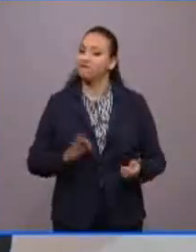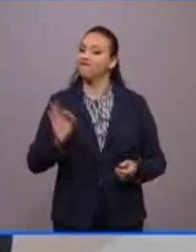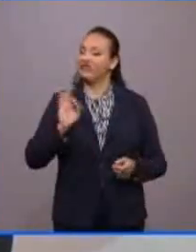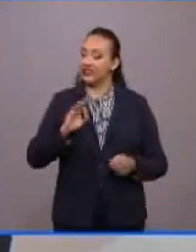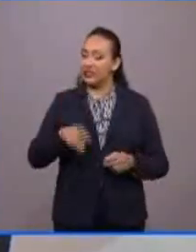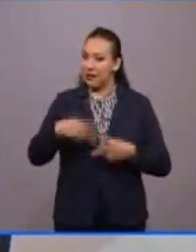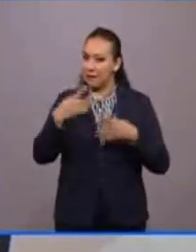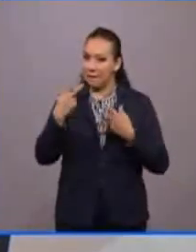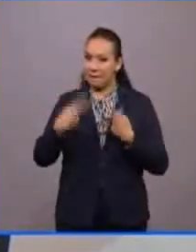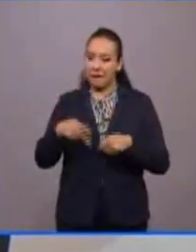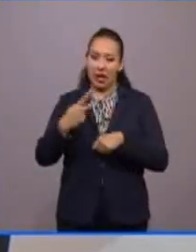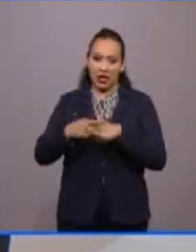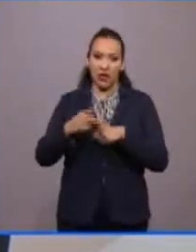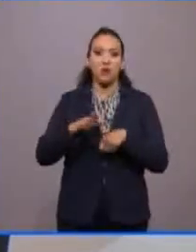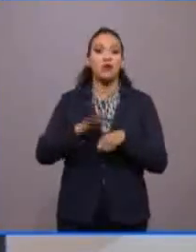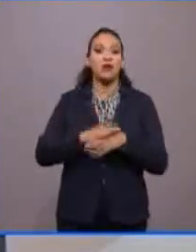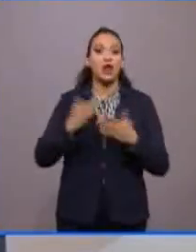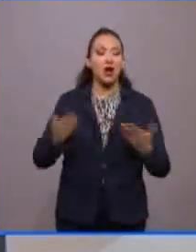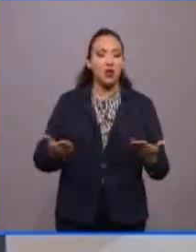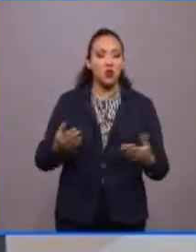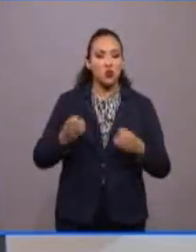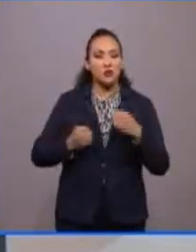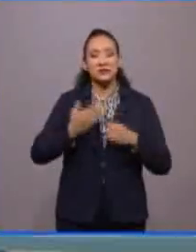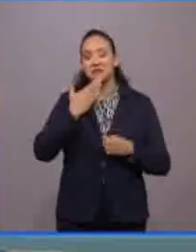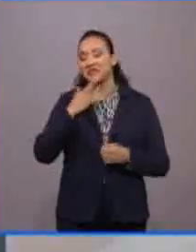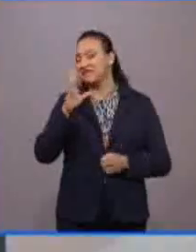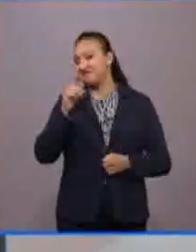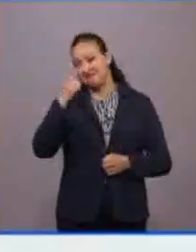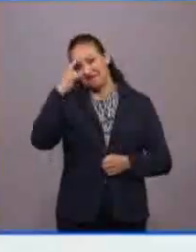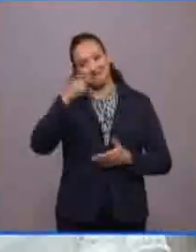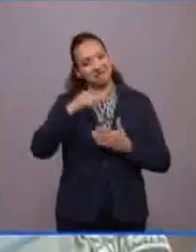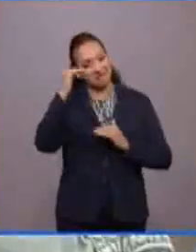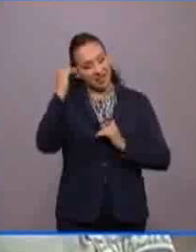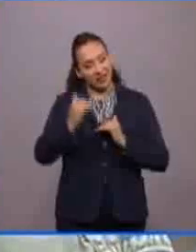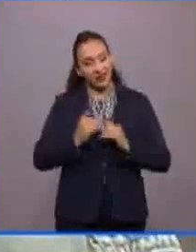aparentemente una justicia menos independiente.